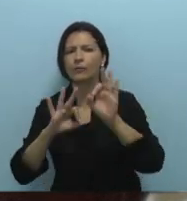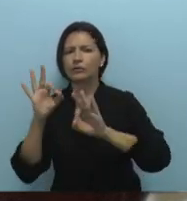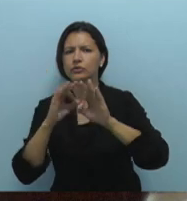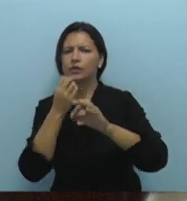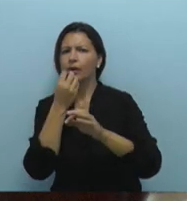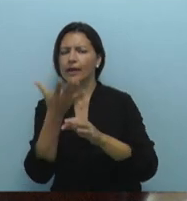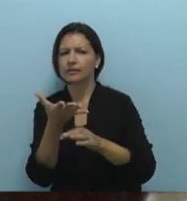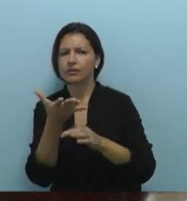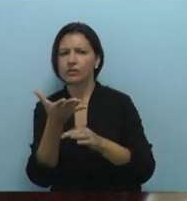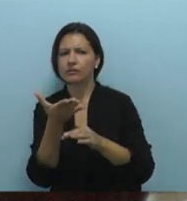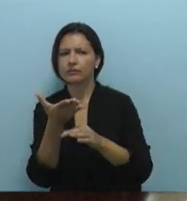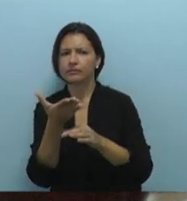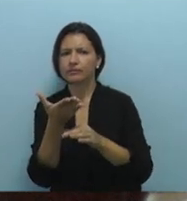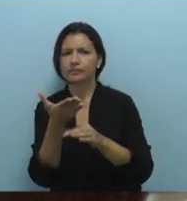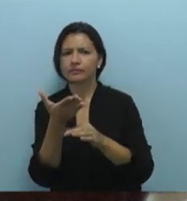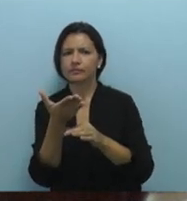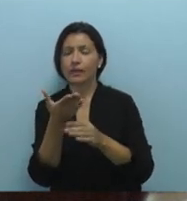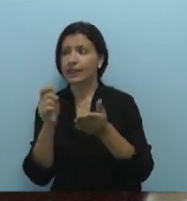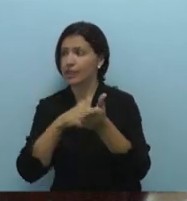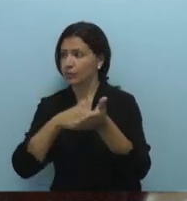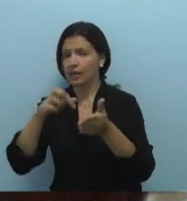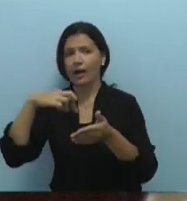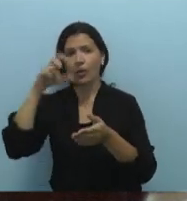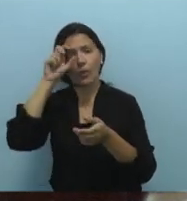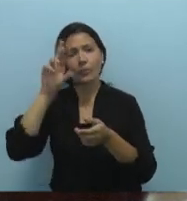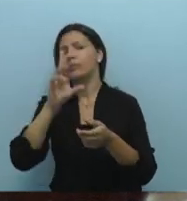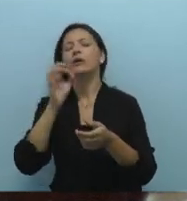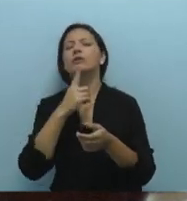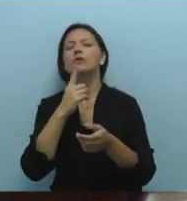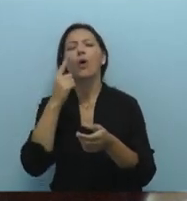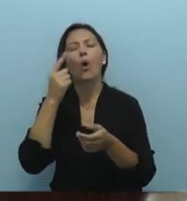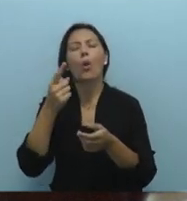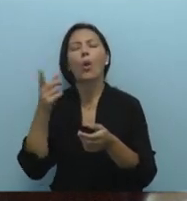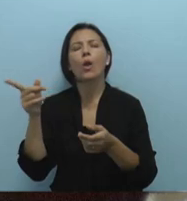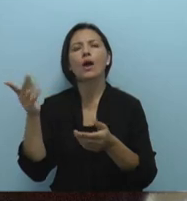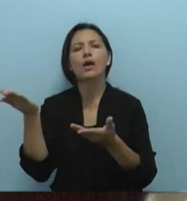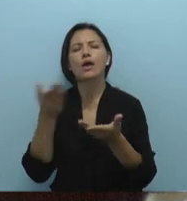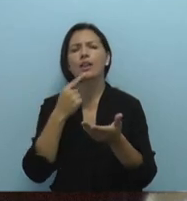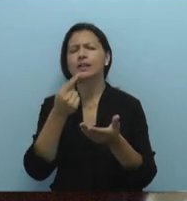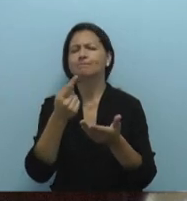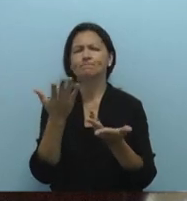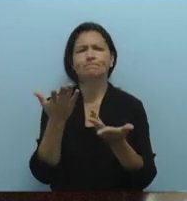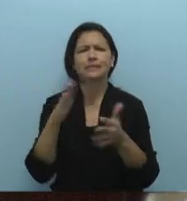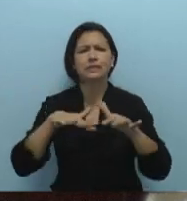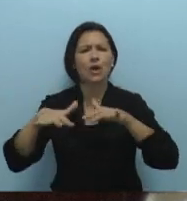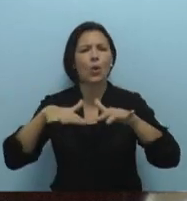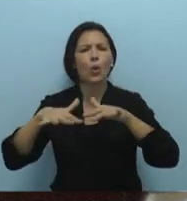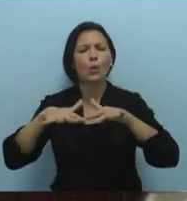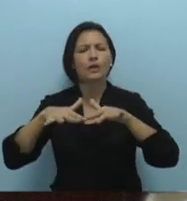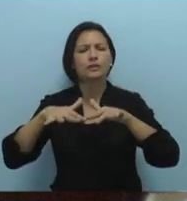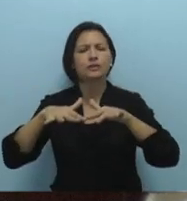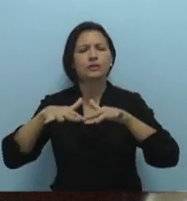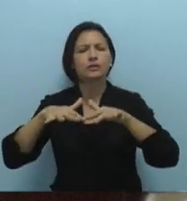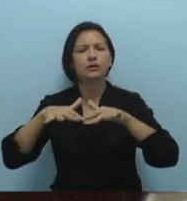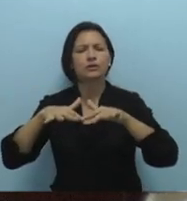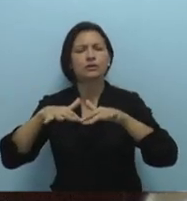de declaración de autoría del diputado Perotti, en el que se manifiesta la preocupación ante la situación institucional